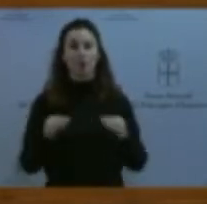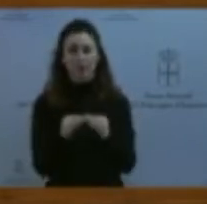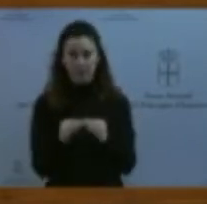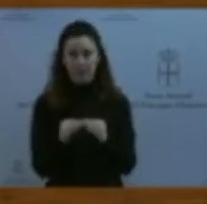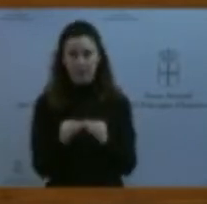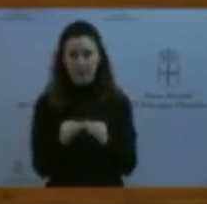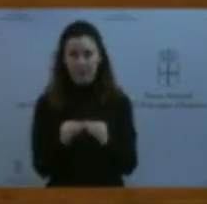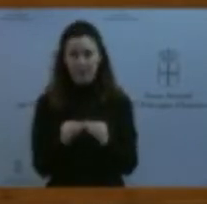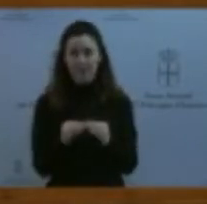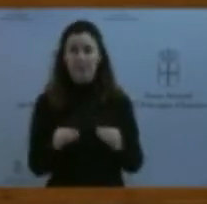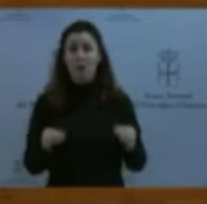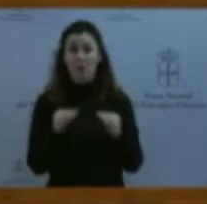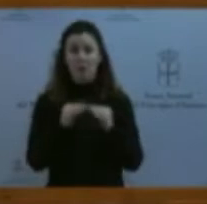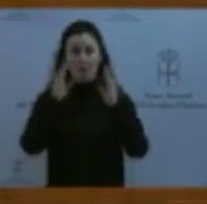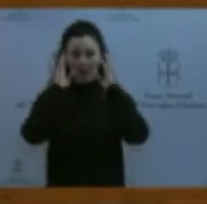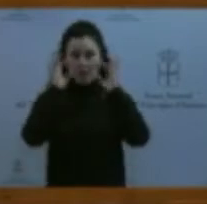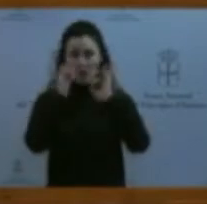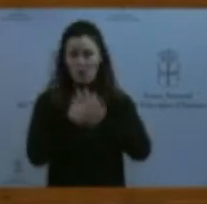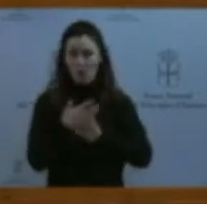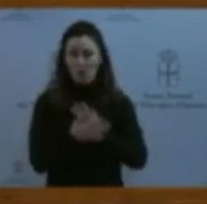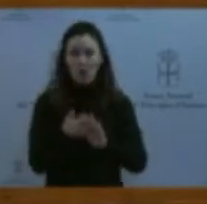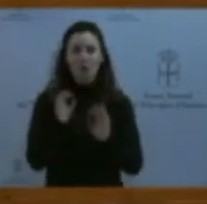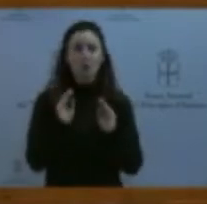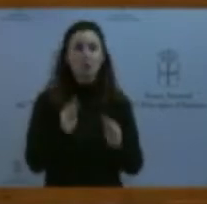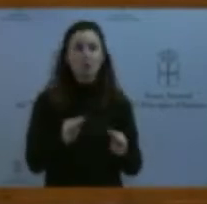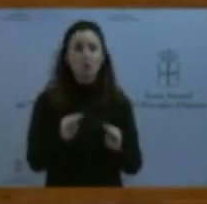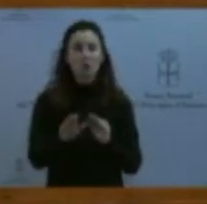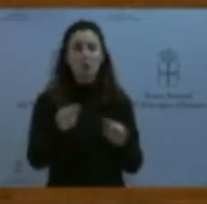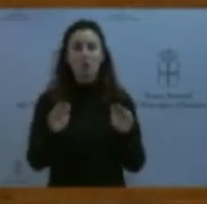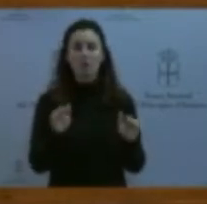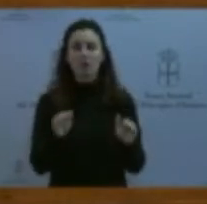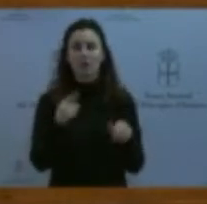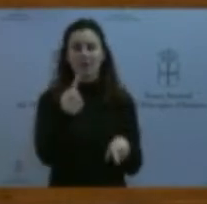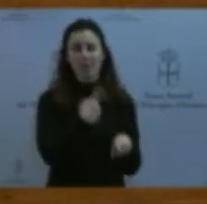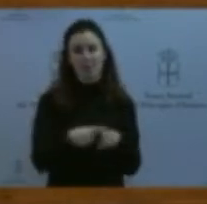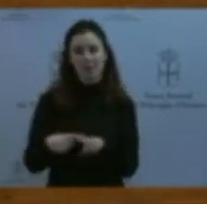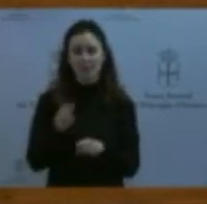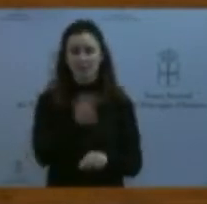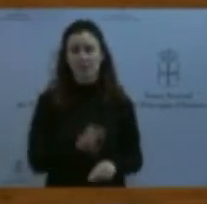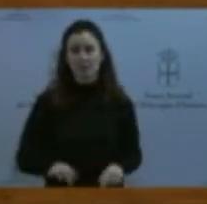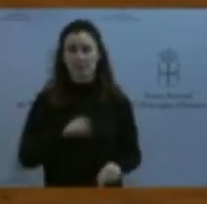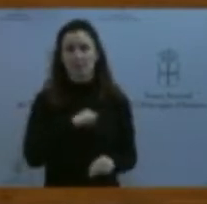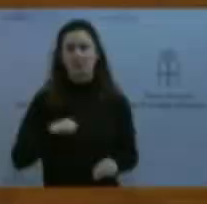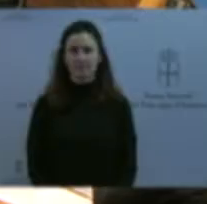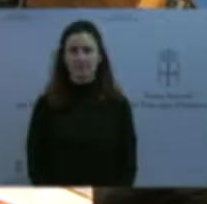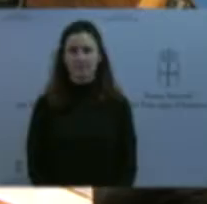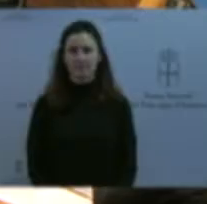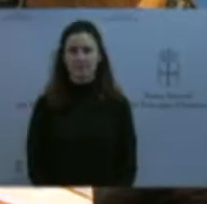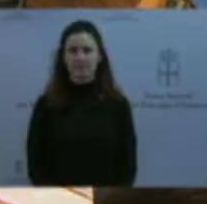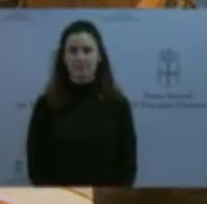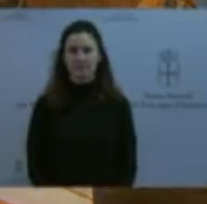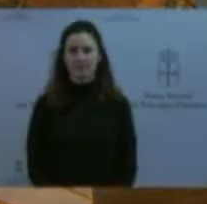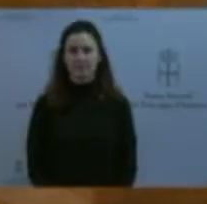entre las convocatorias de distintas comunidades autónomas que habitualmente se utiliza como referencia comparativa.